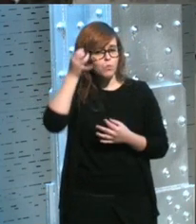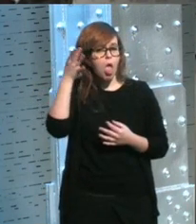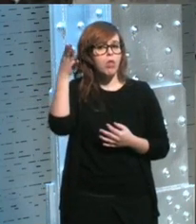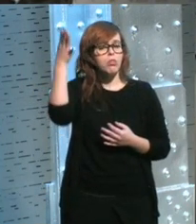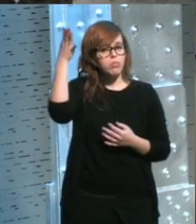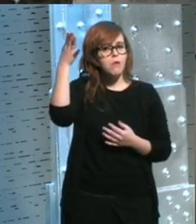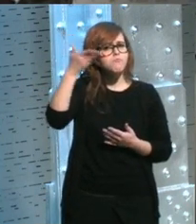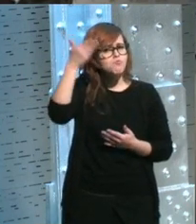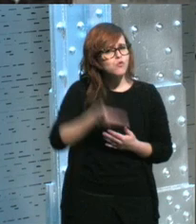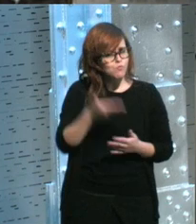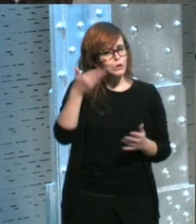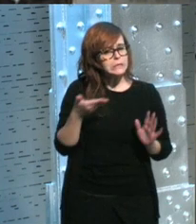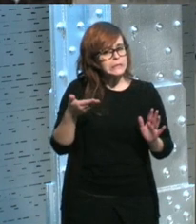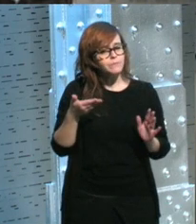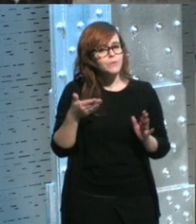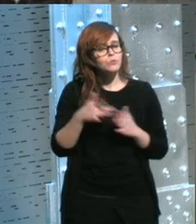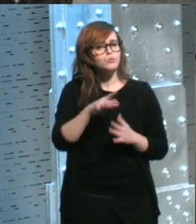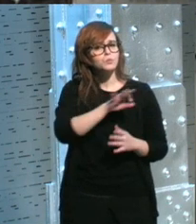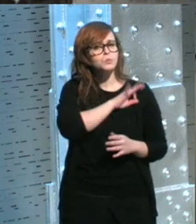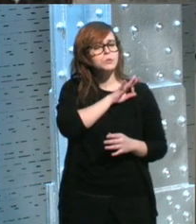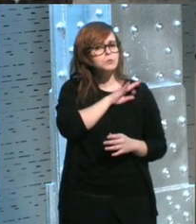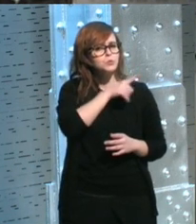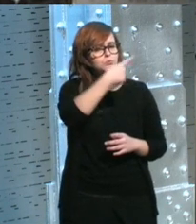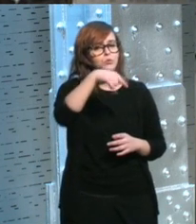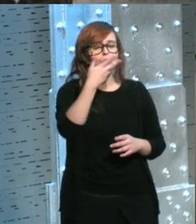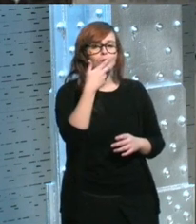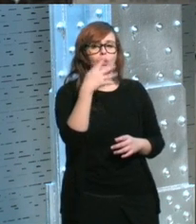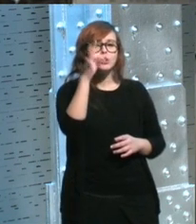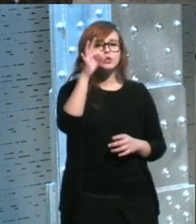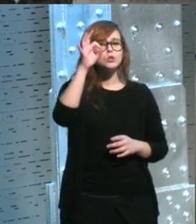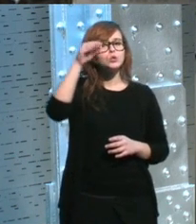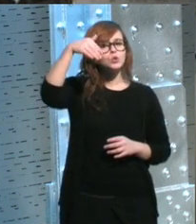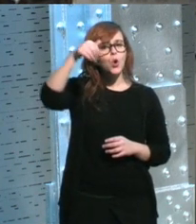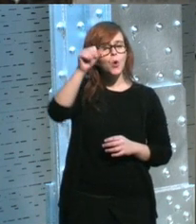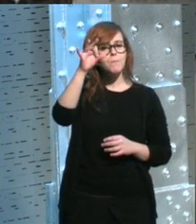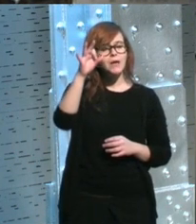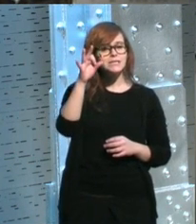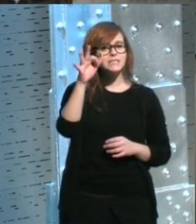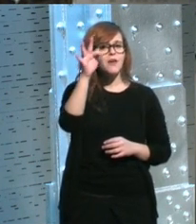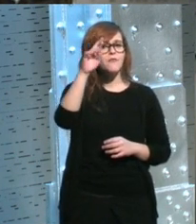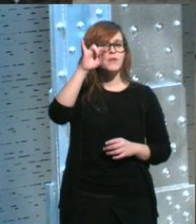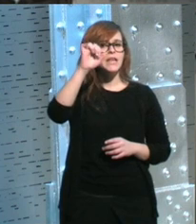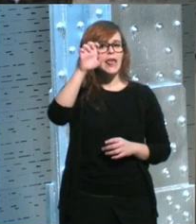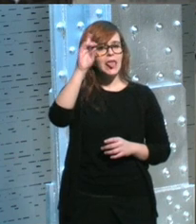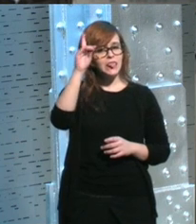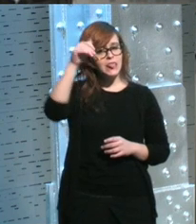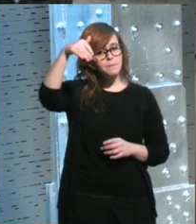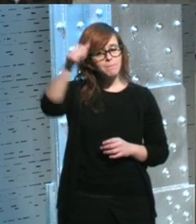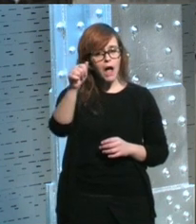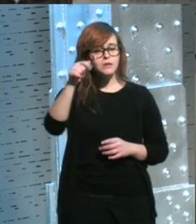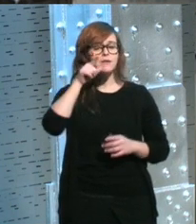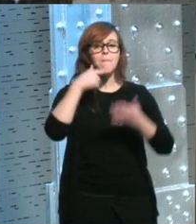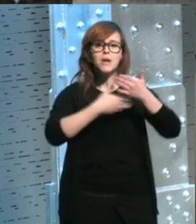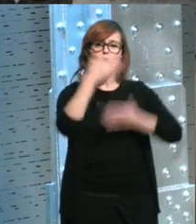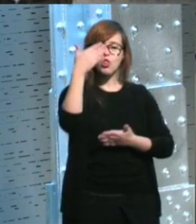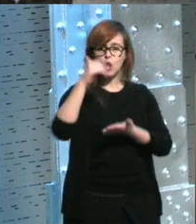importante. Hay un señor que todos o que muchos conocen, se llama Thomas Friedman, escribe en el New York Times, y escribió